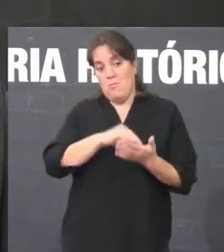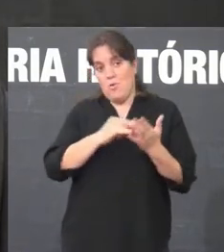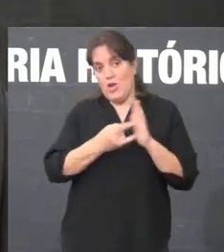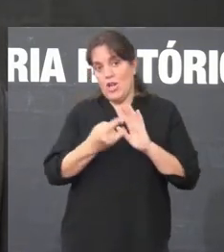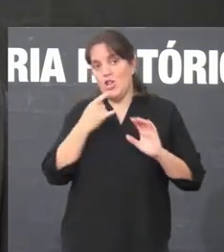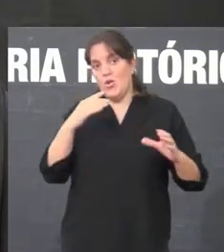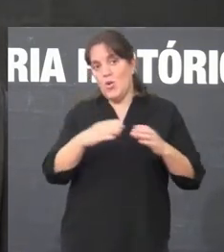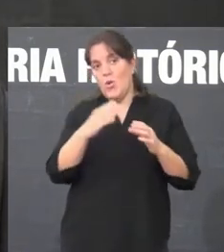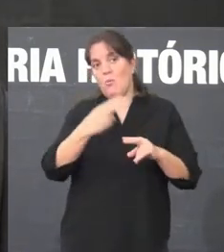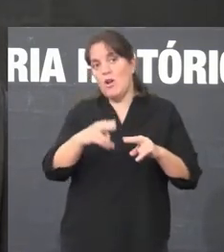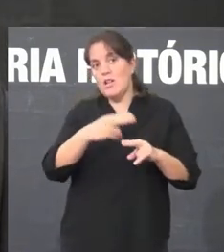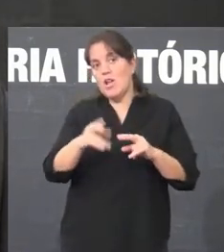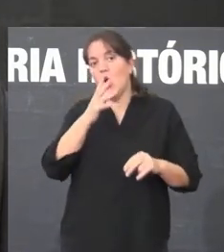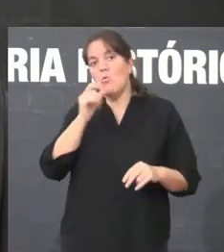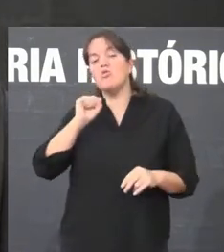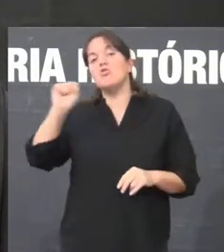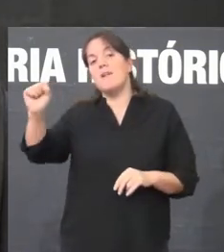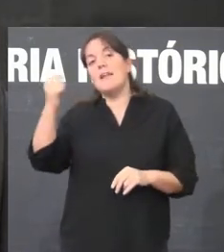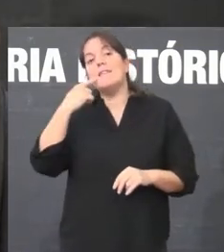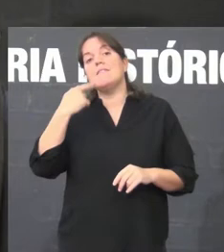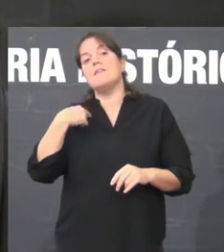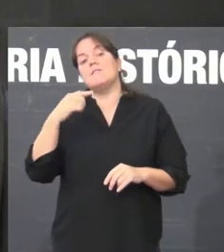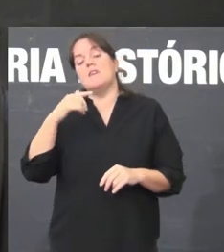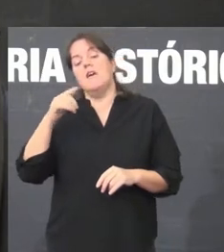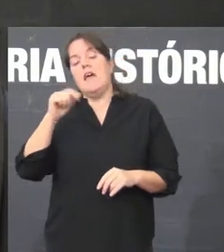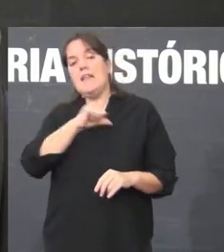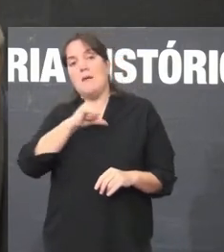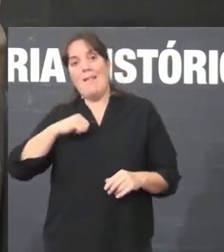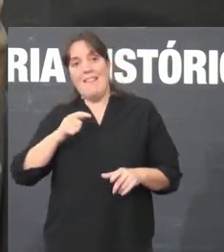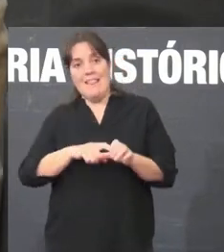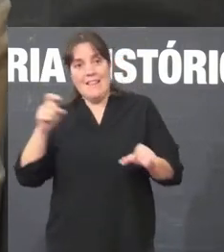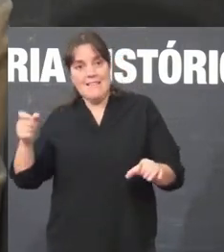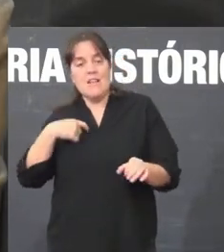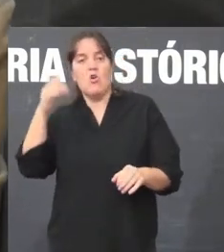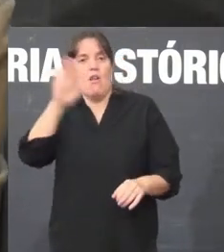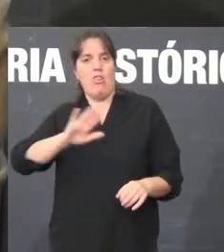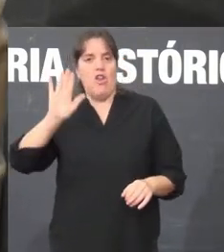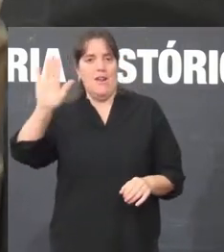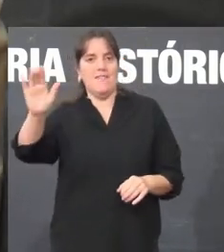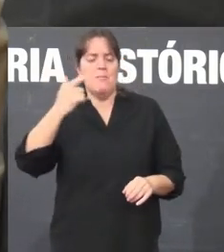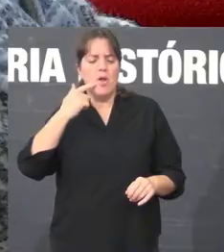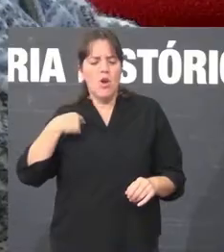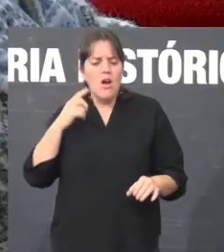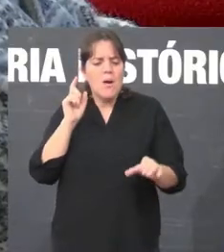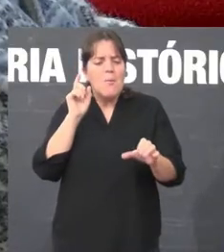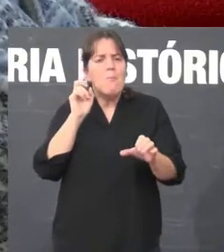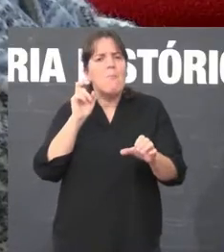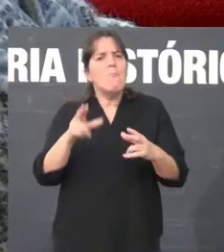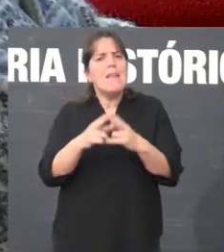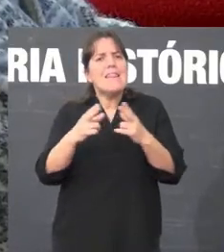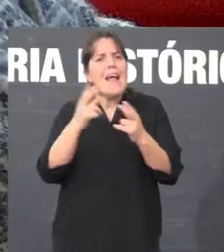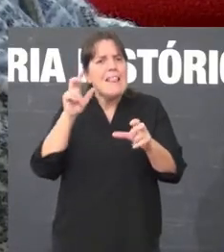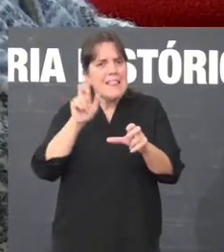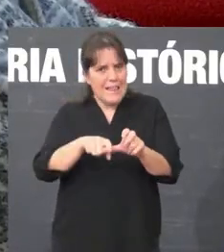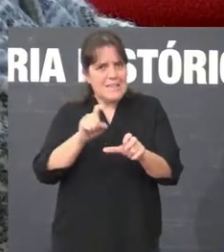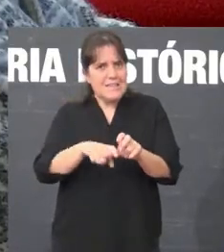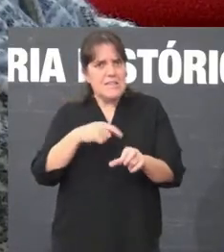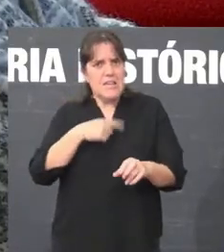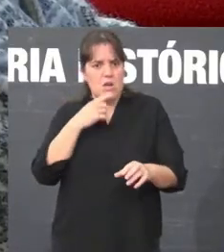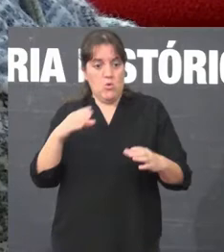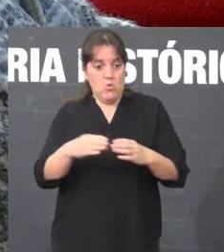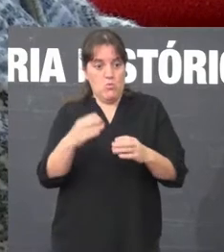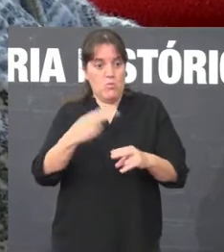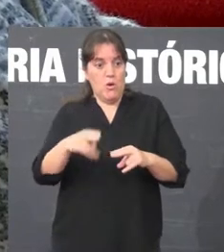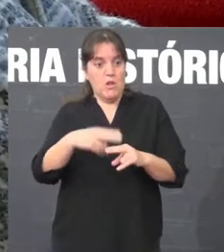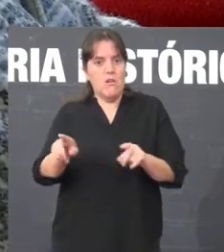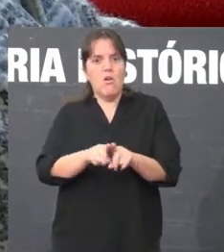soberanistas, independentistas ou nacionalistas. Pero como militantes, tamén intentan que nos achiquemos,